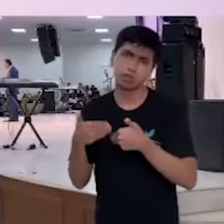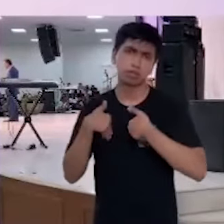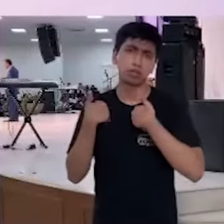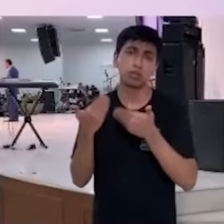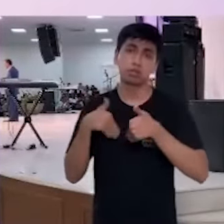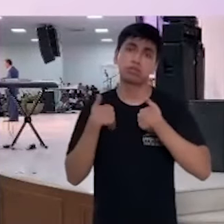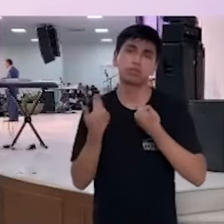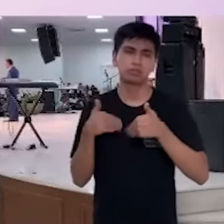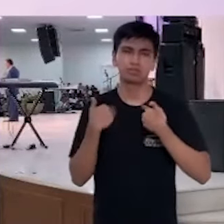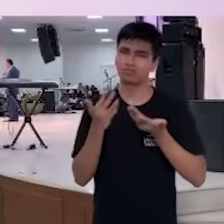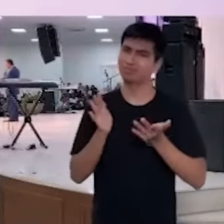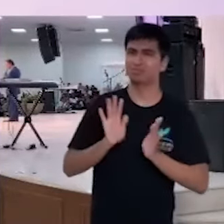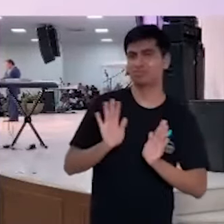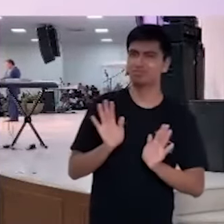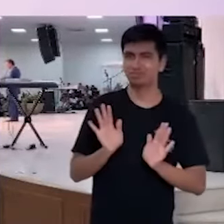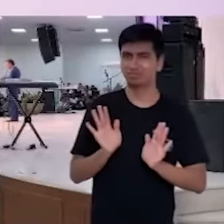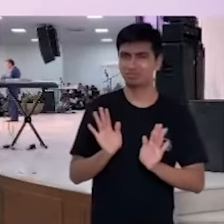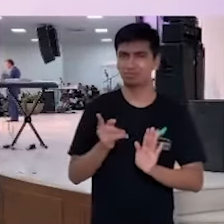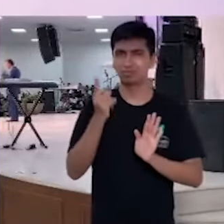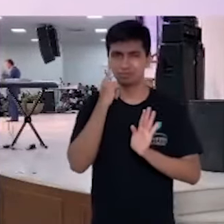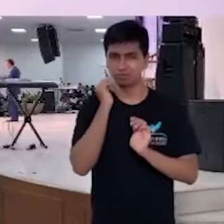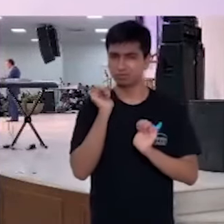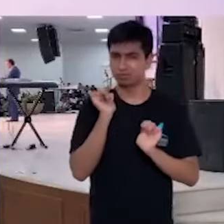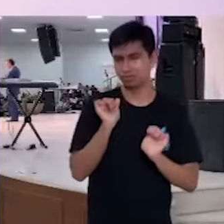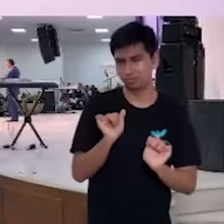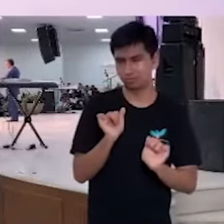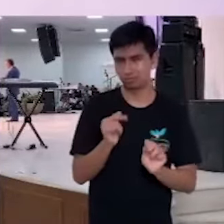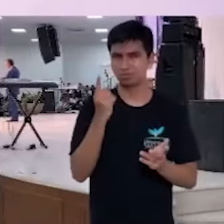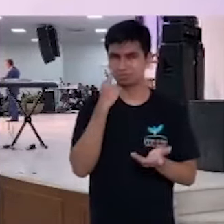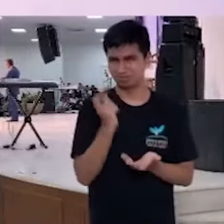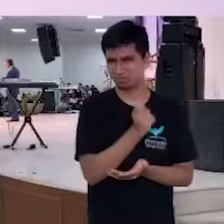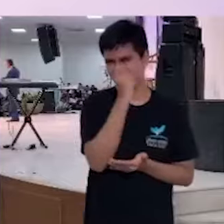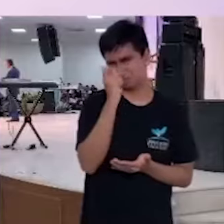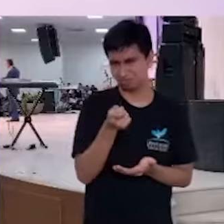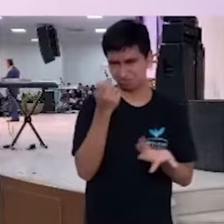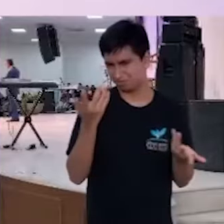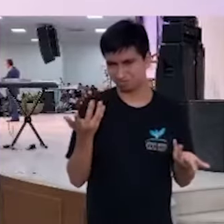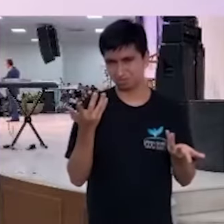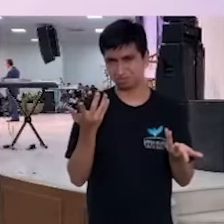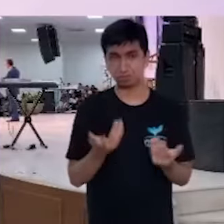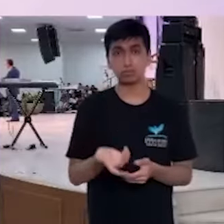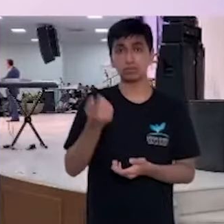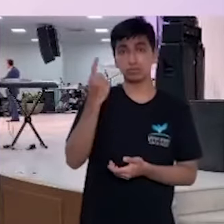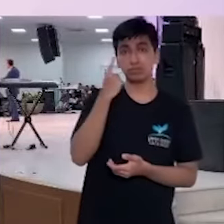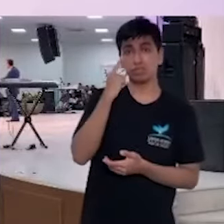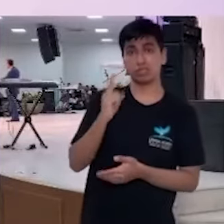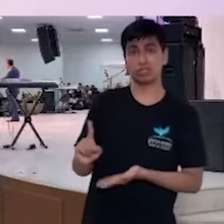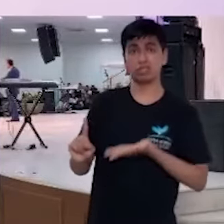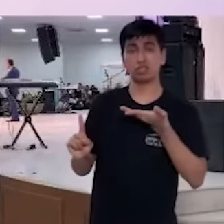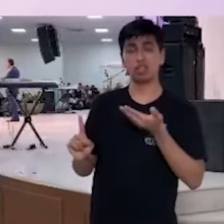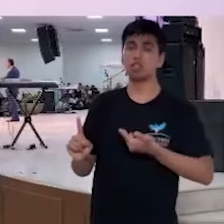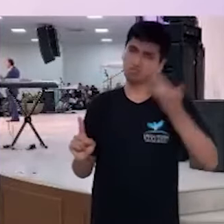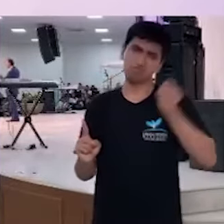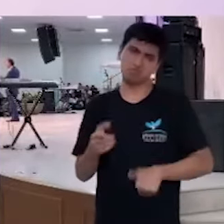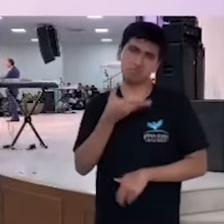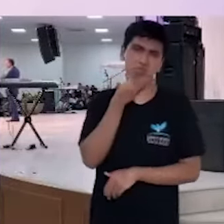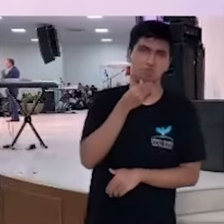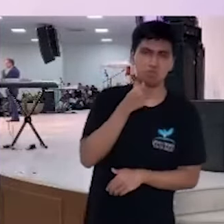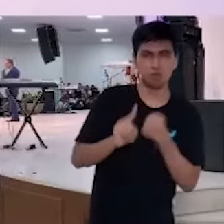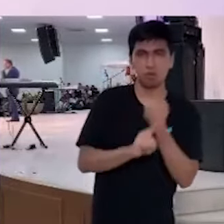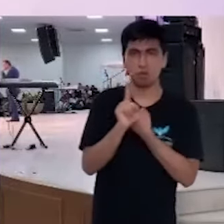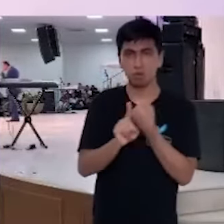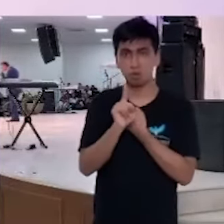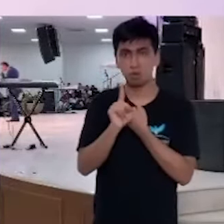¿A qué me refiero? A que nunca debemos abrirnos con una mujer y